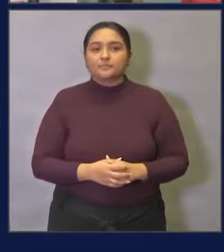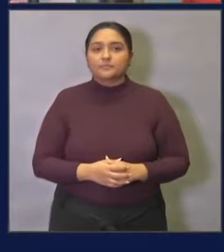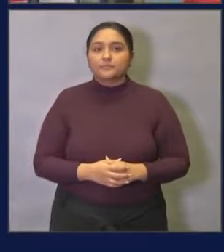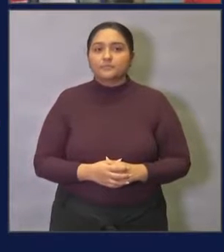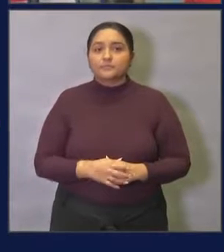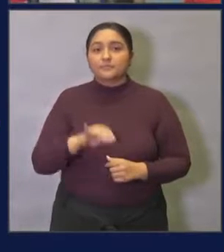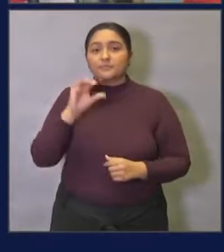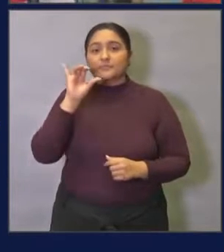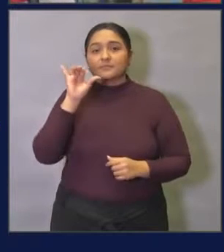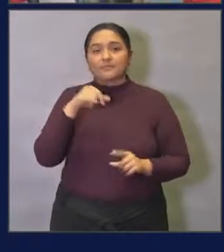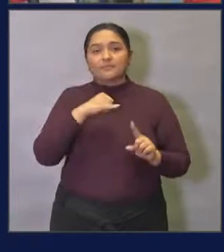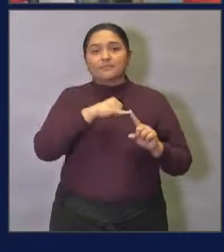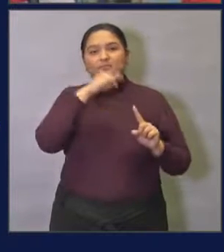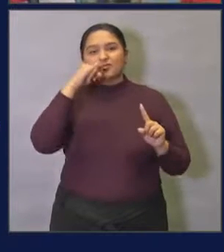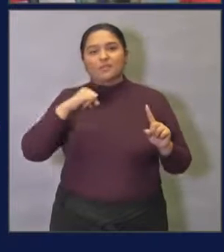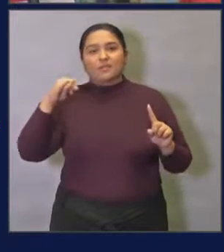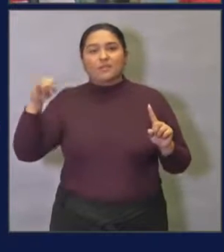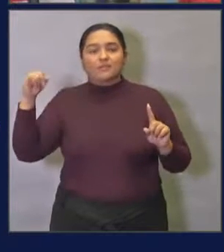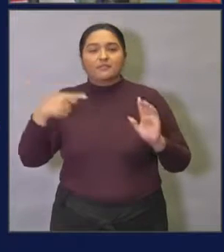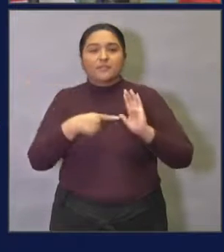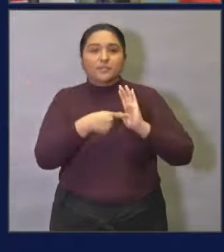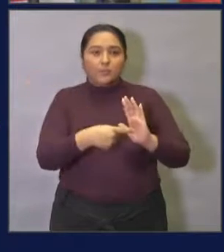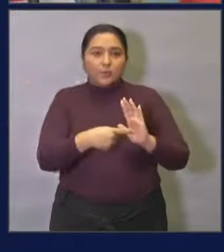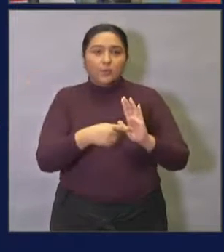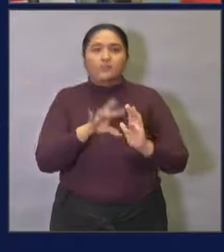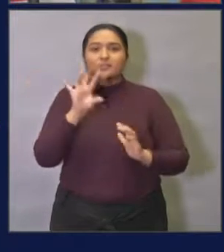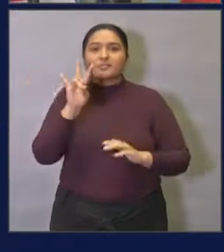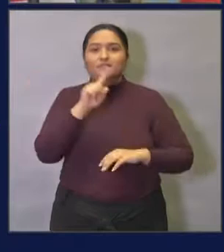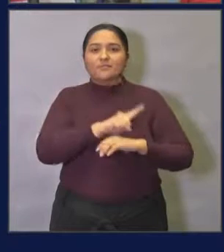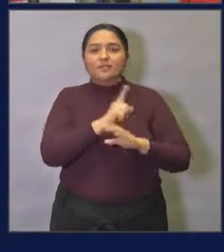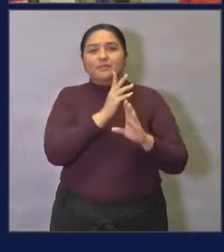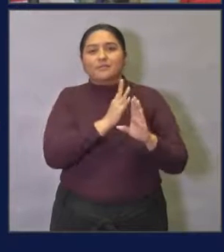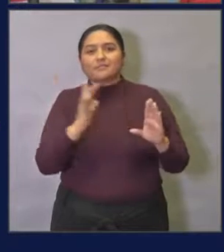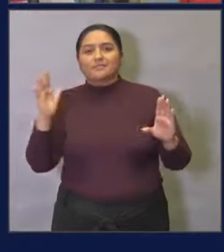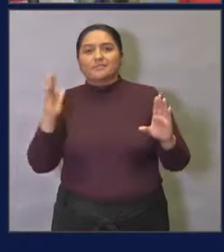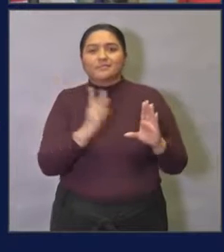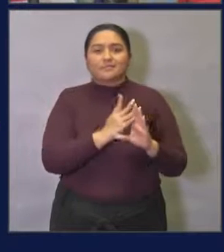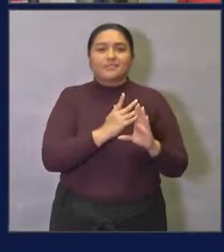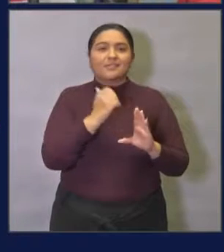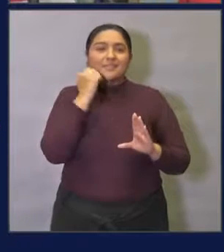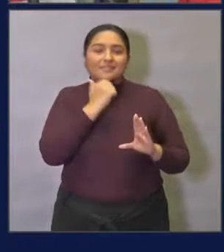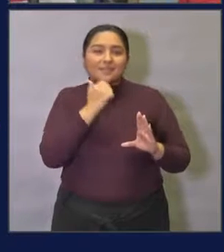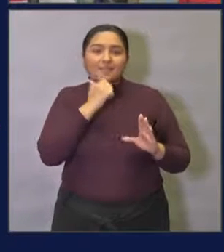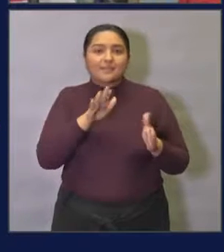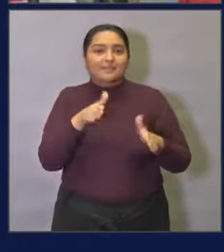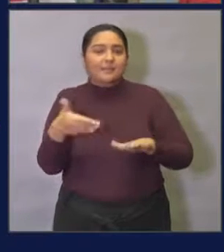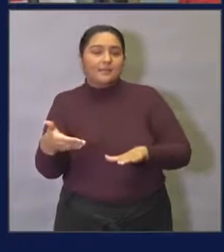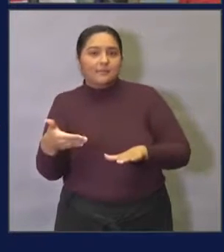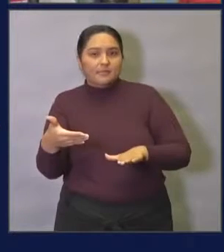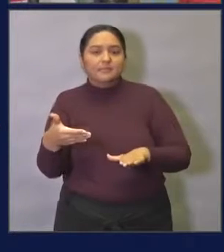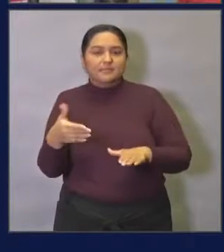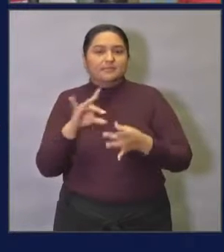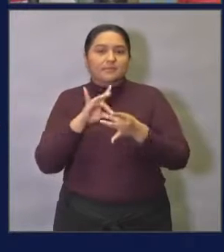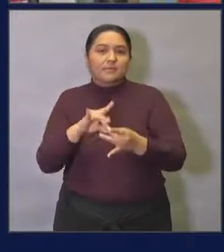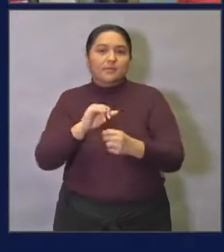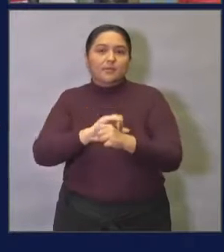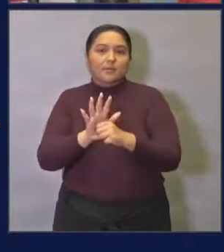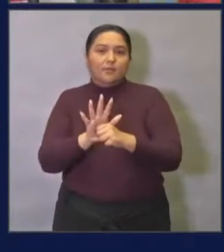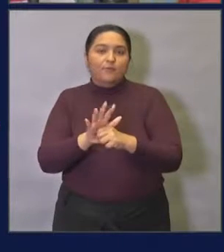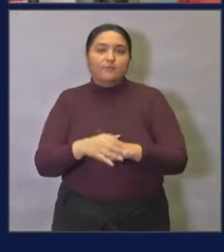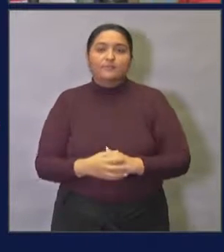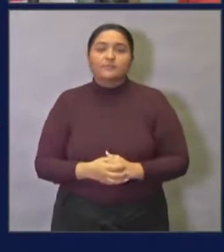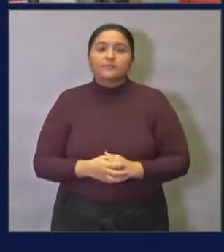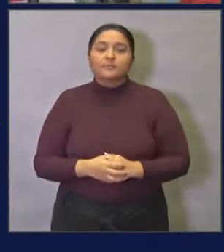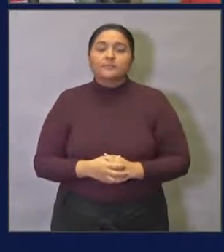Este gráfico muestra el promedio de 7 días de la cantidad diaria de fallecimientos por COVID-19. Y